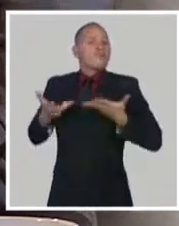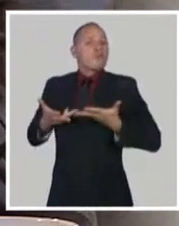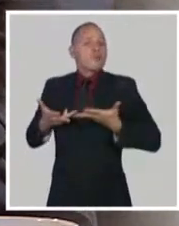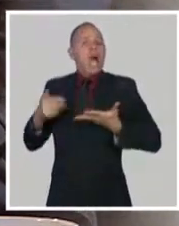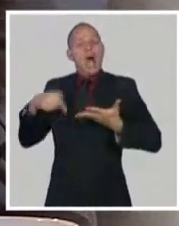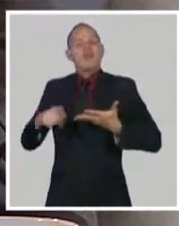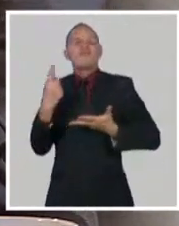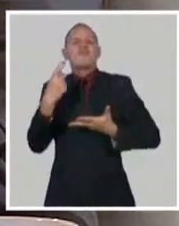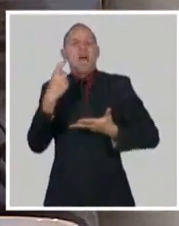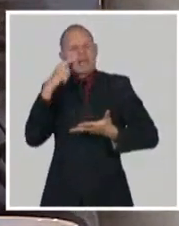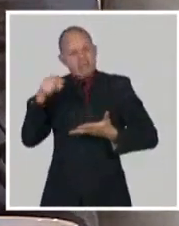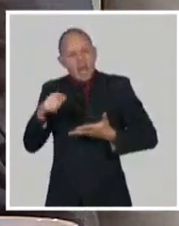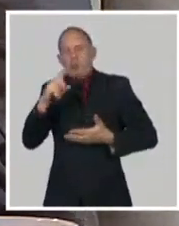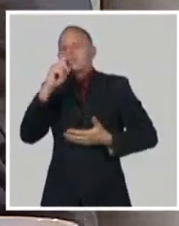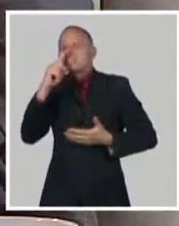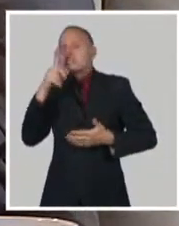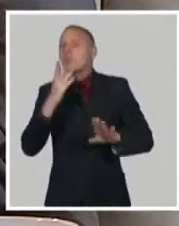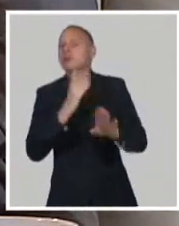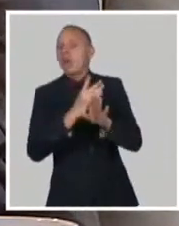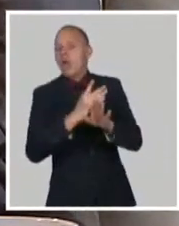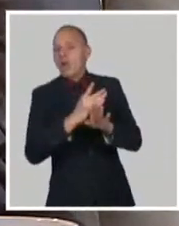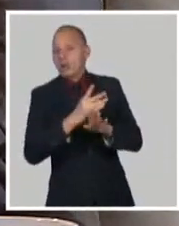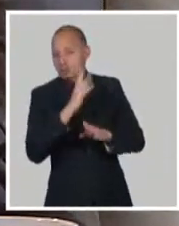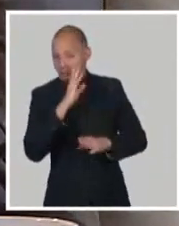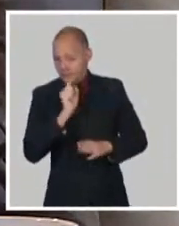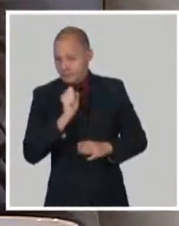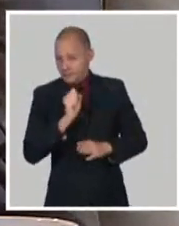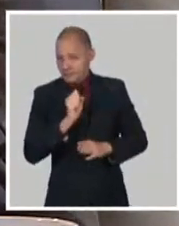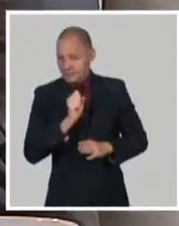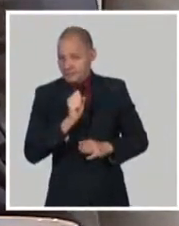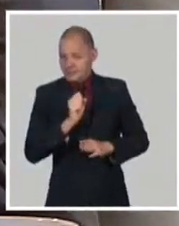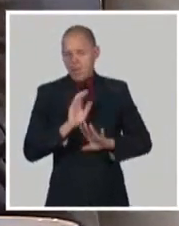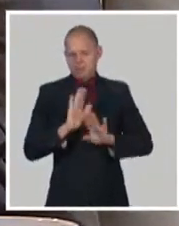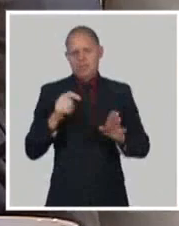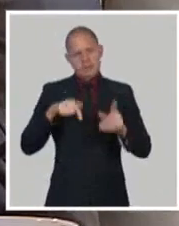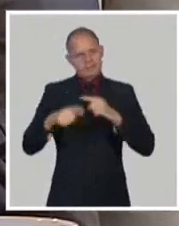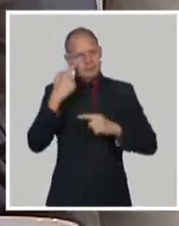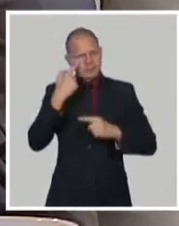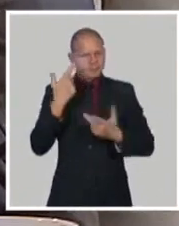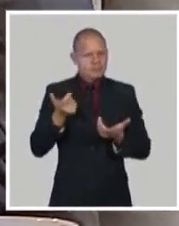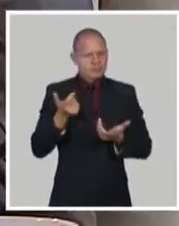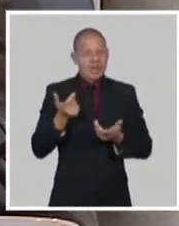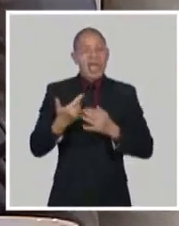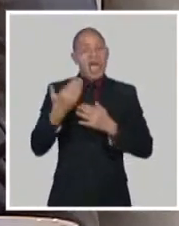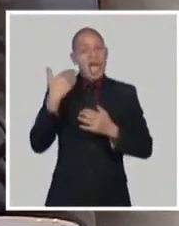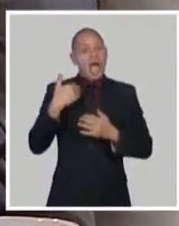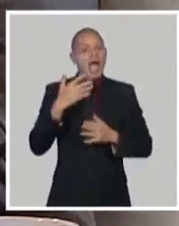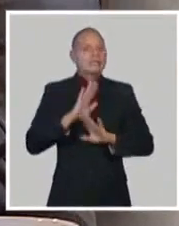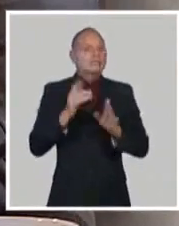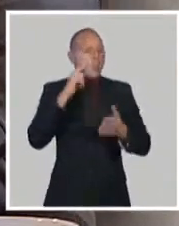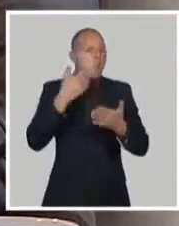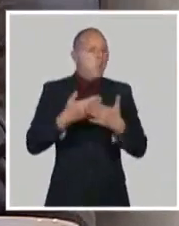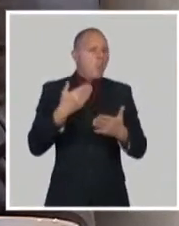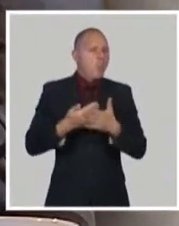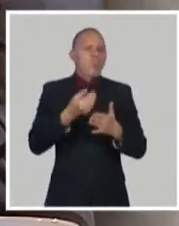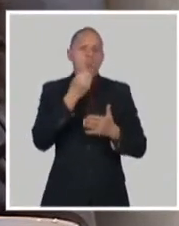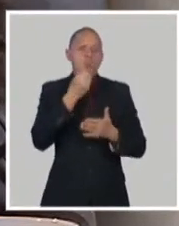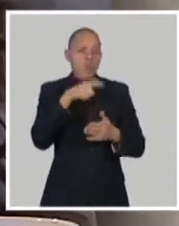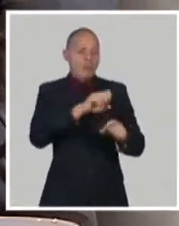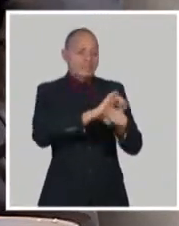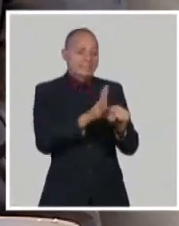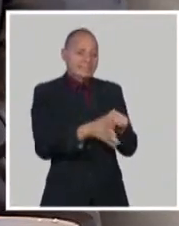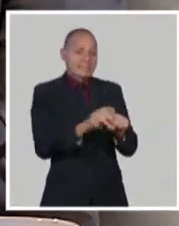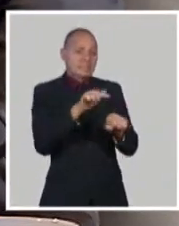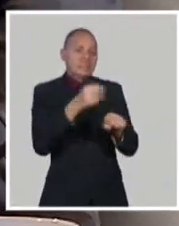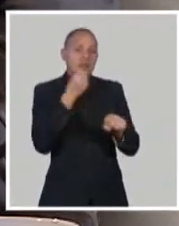tercera dosis, decidimos, sobre todo además a partir del problema con las cepas mutantes que bajan la capacidad